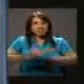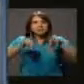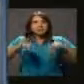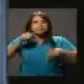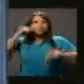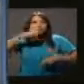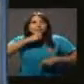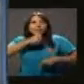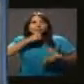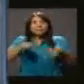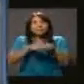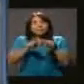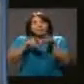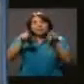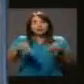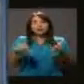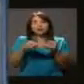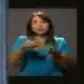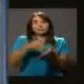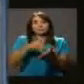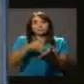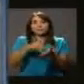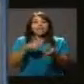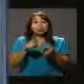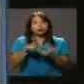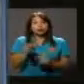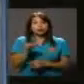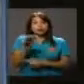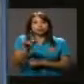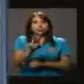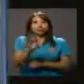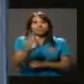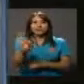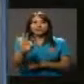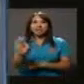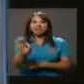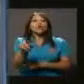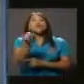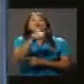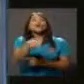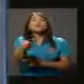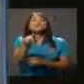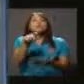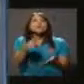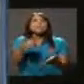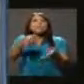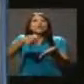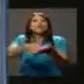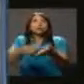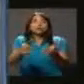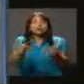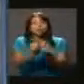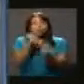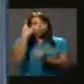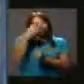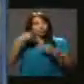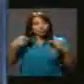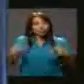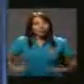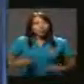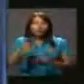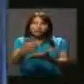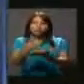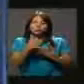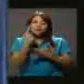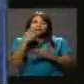adultos mayores y los menos favorecidos así que el 2 de febrero denle rostro humano a su voto ayúdenos con su voto a